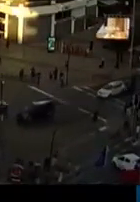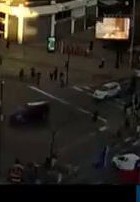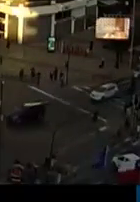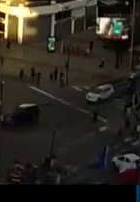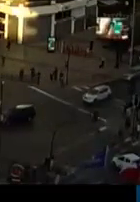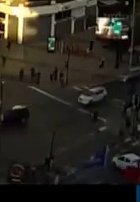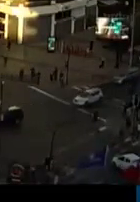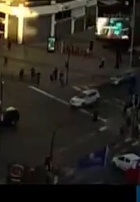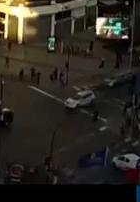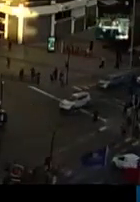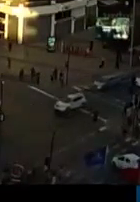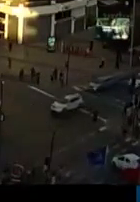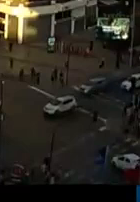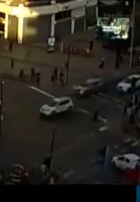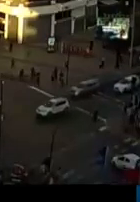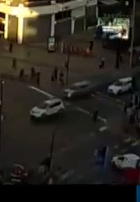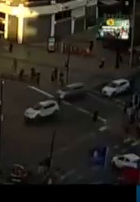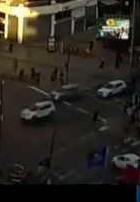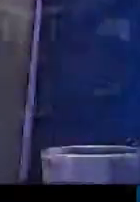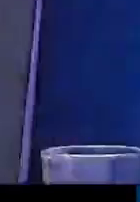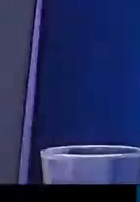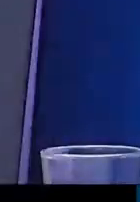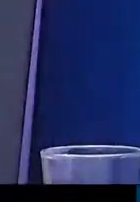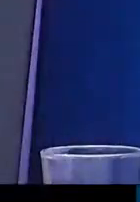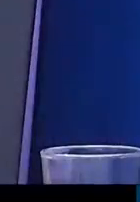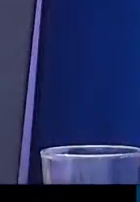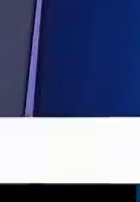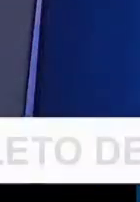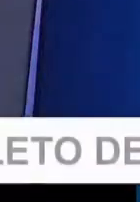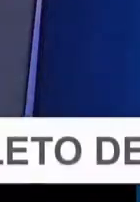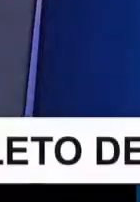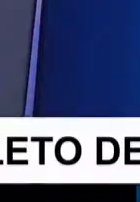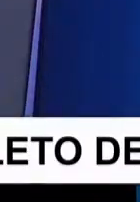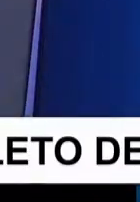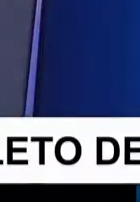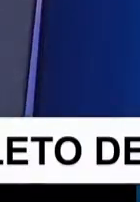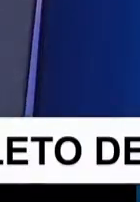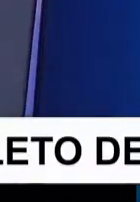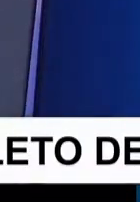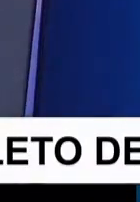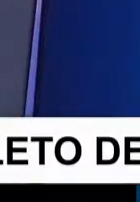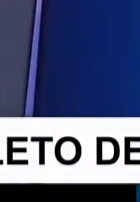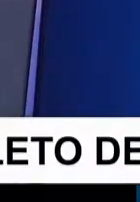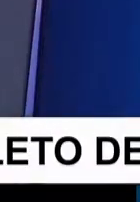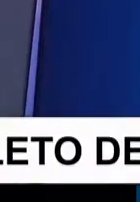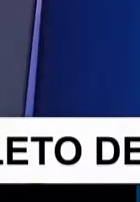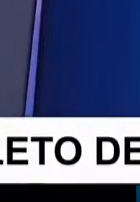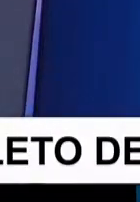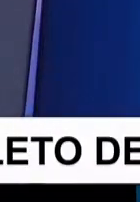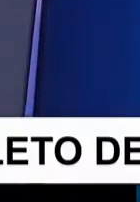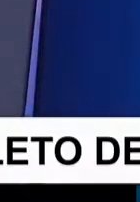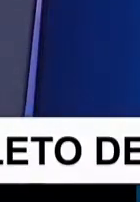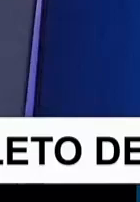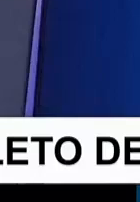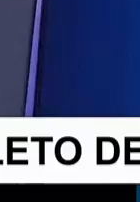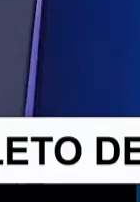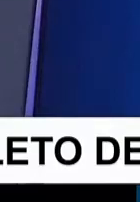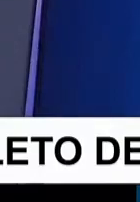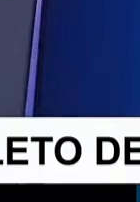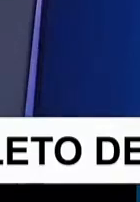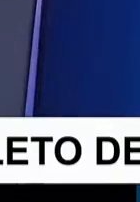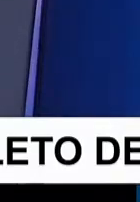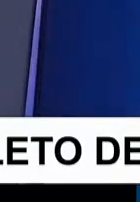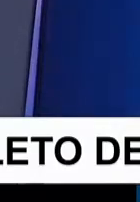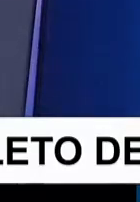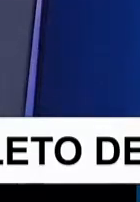de la tarde, 3 minutos. La fiscal de Alto Hospicio, Virginia Aravena, confirmó a BioBio, la radio, que hay 3 cuerpos de